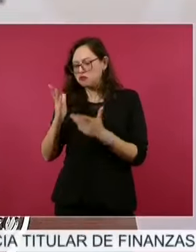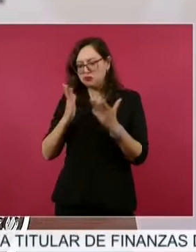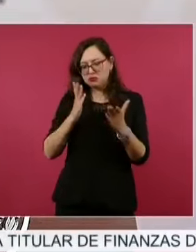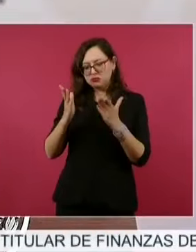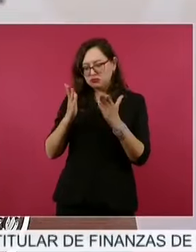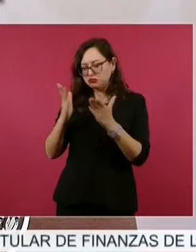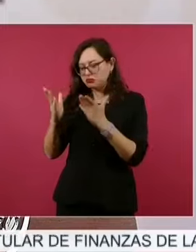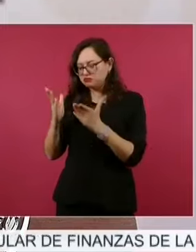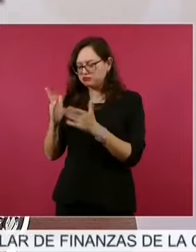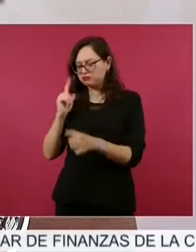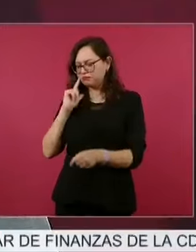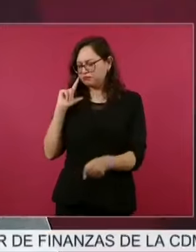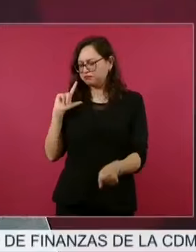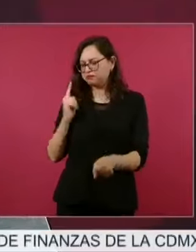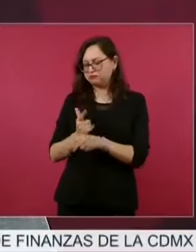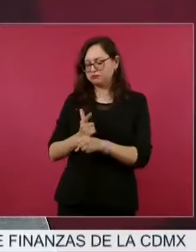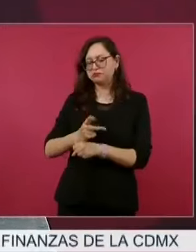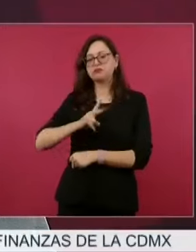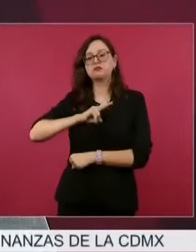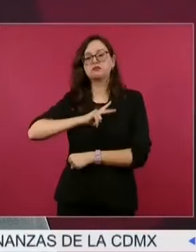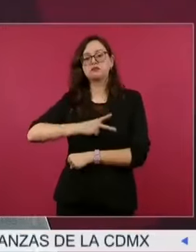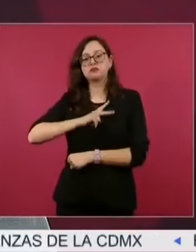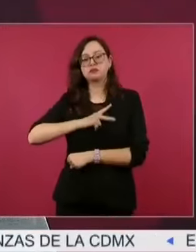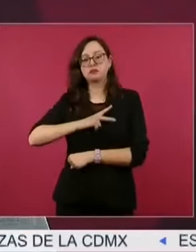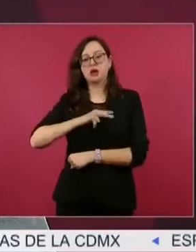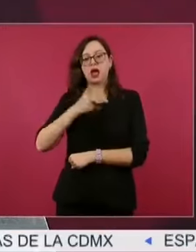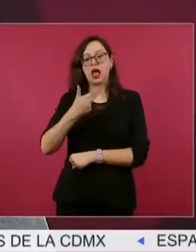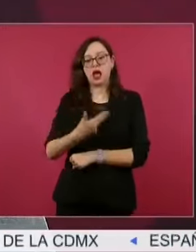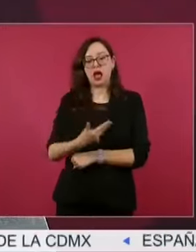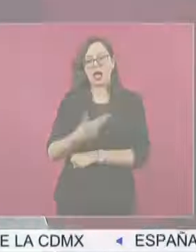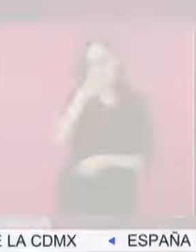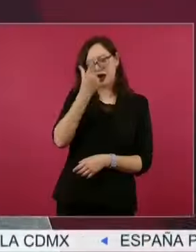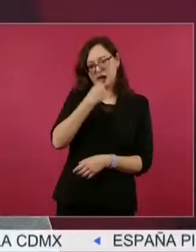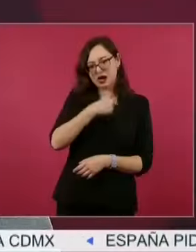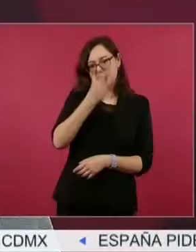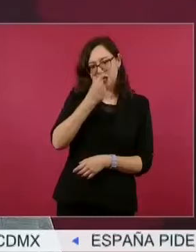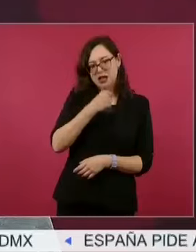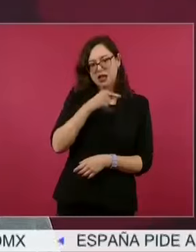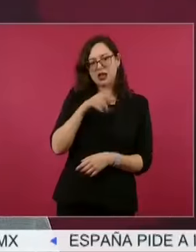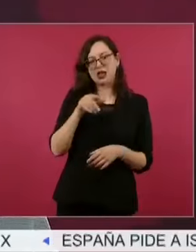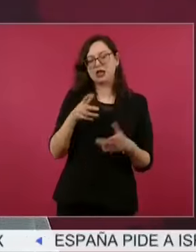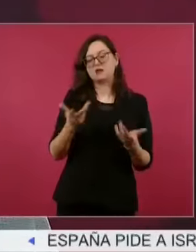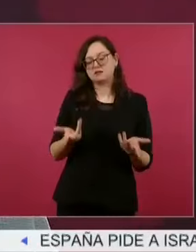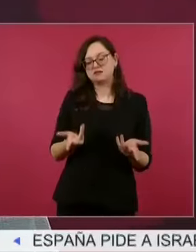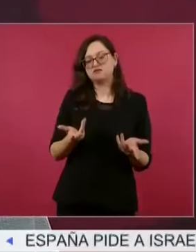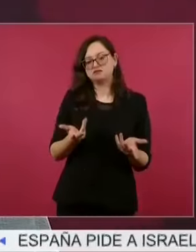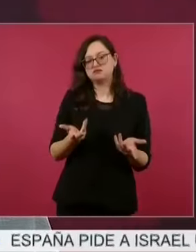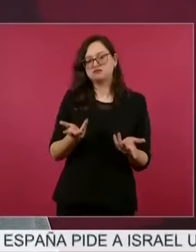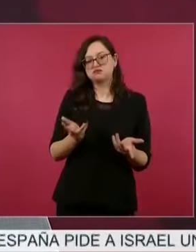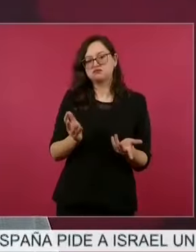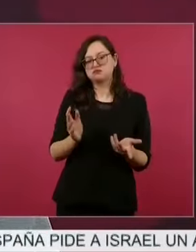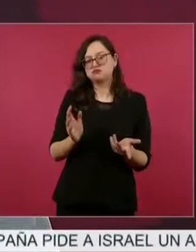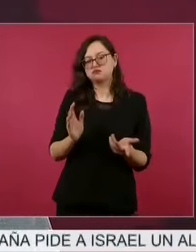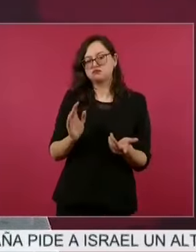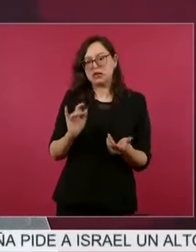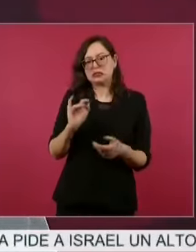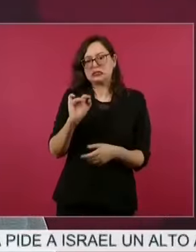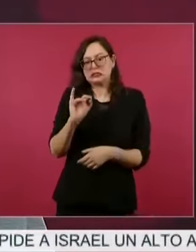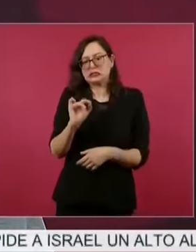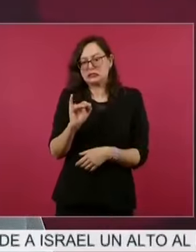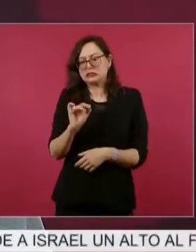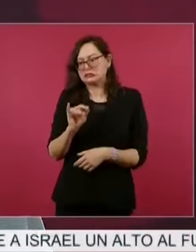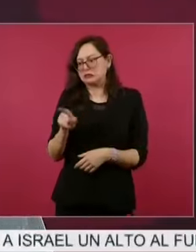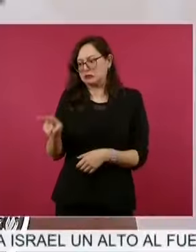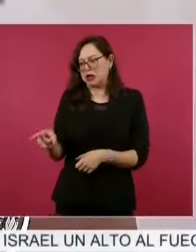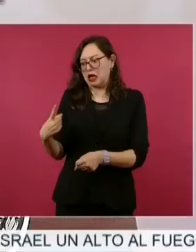muestras se encontró el virus H5N2. Puede ser, desde luego, un aviso